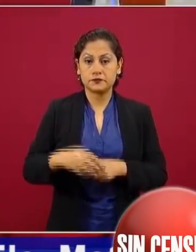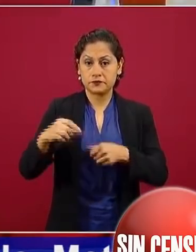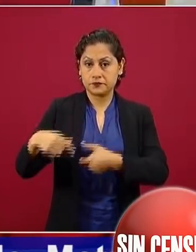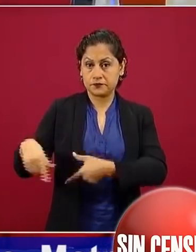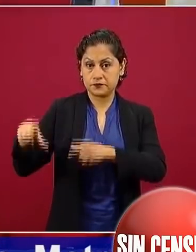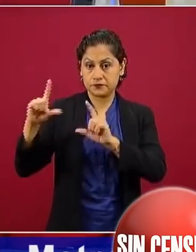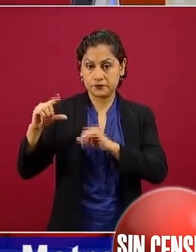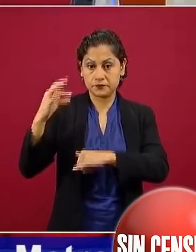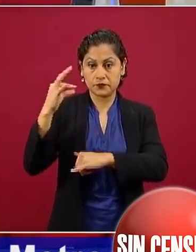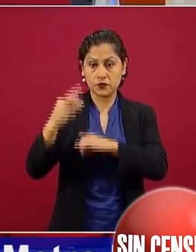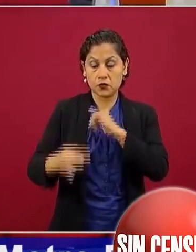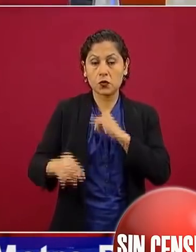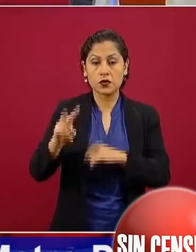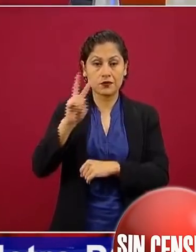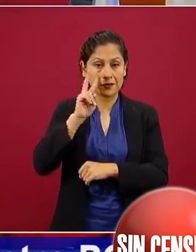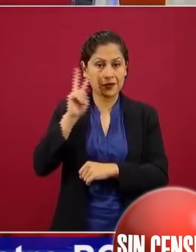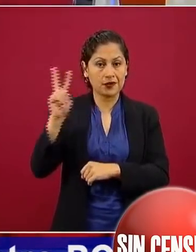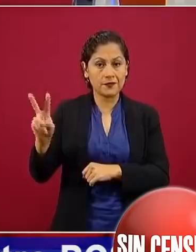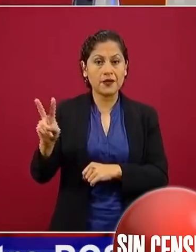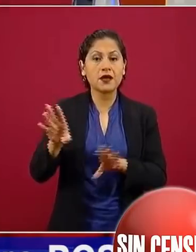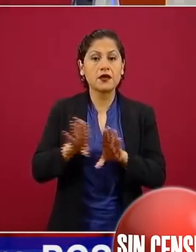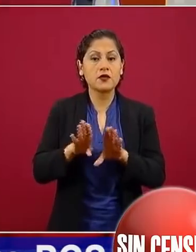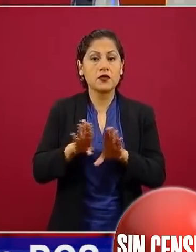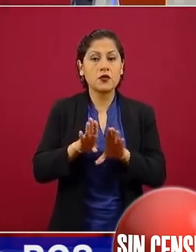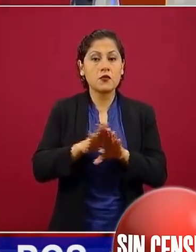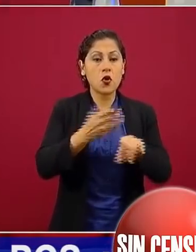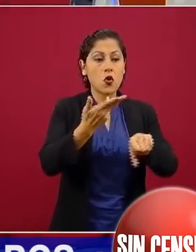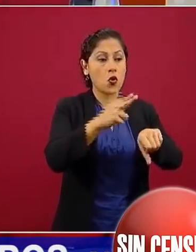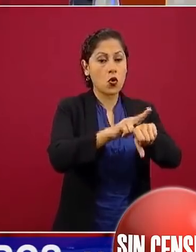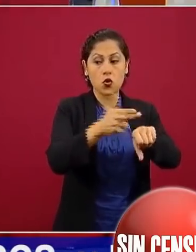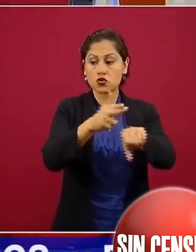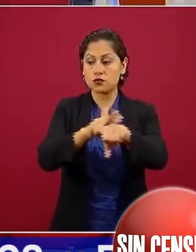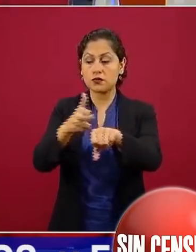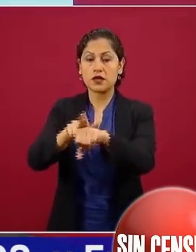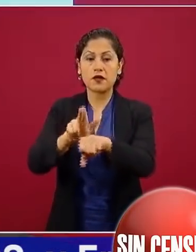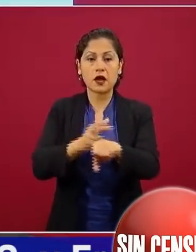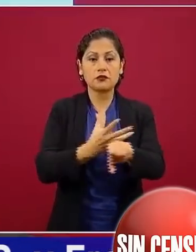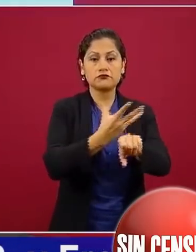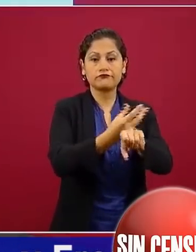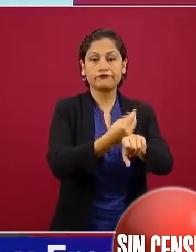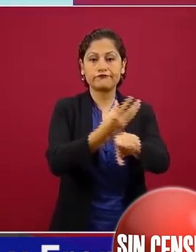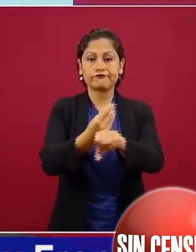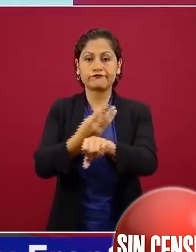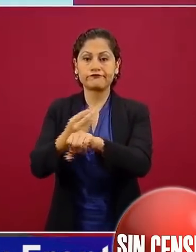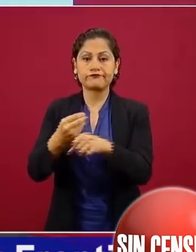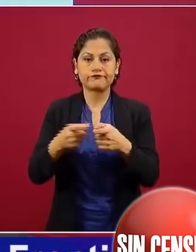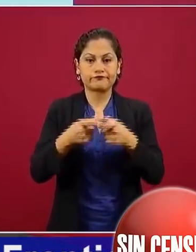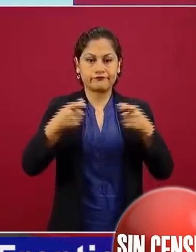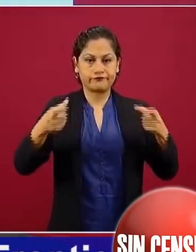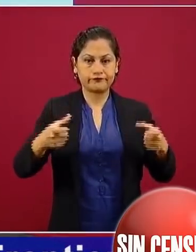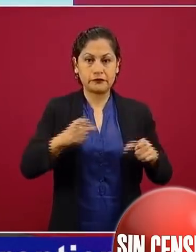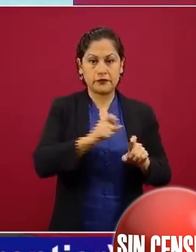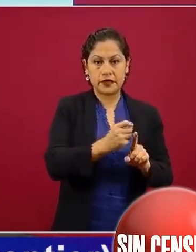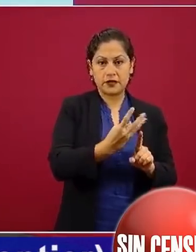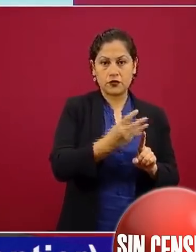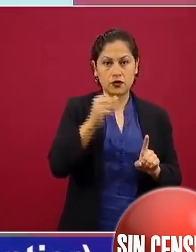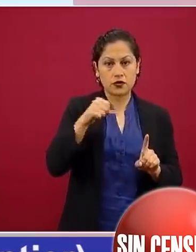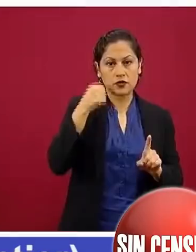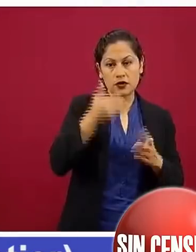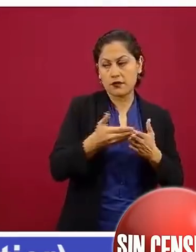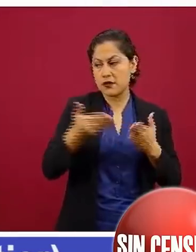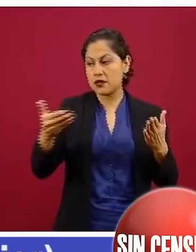vemos, para que se vea gráficamente, cómo subió de estos 645 hospitales el 24 de abril a los de hoy,